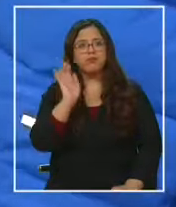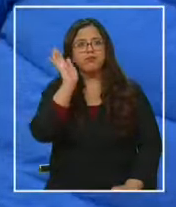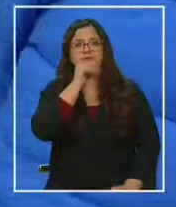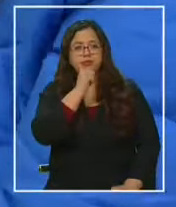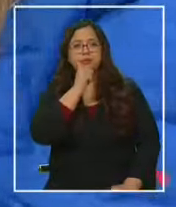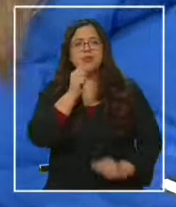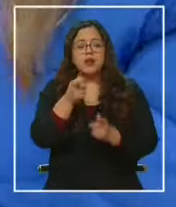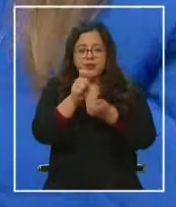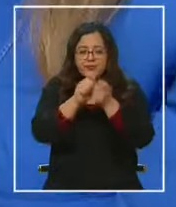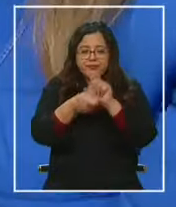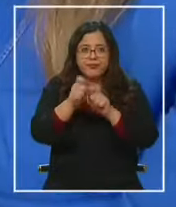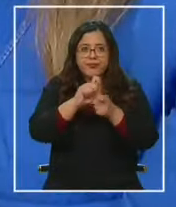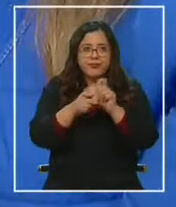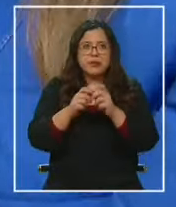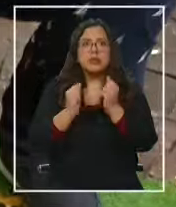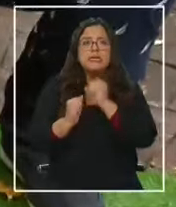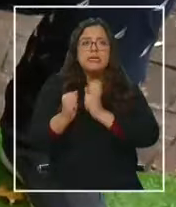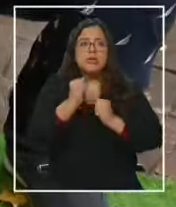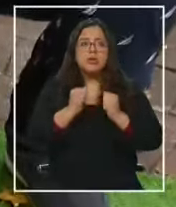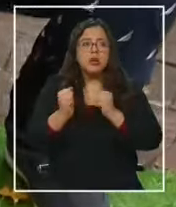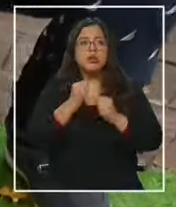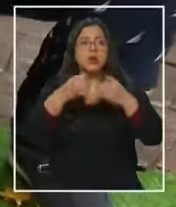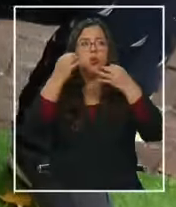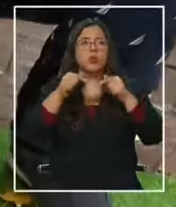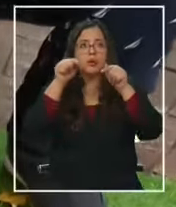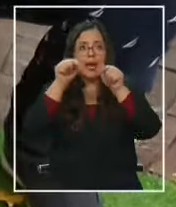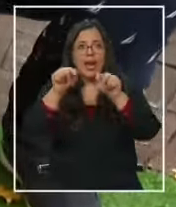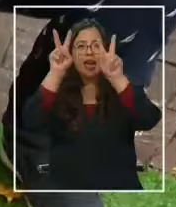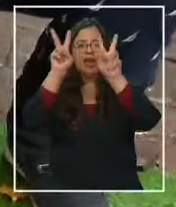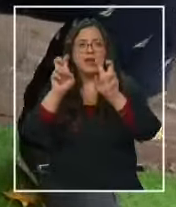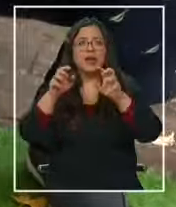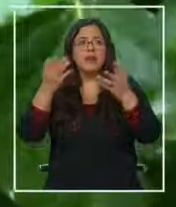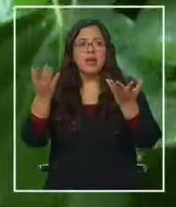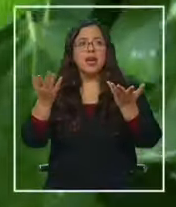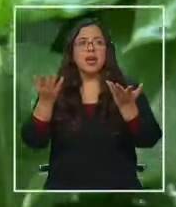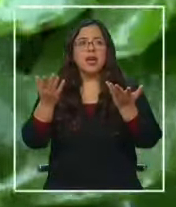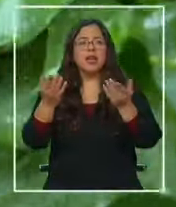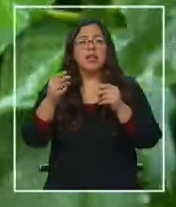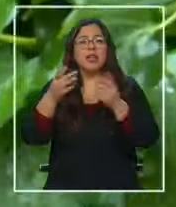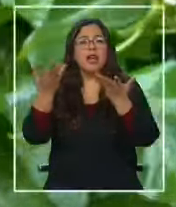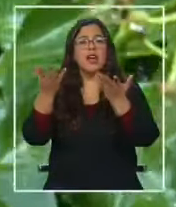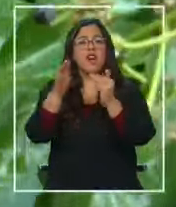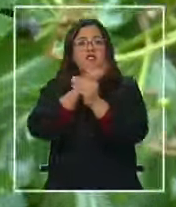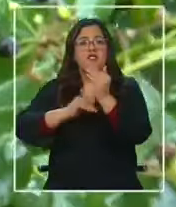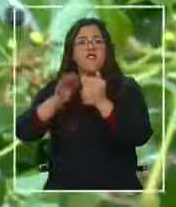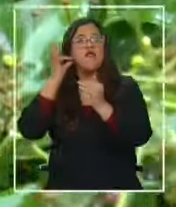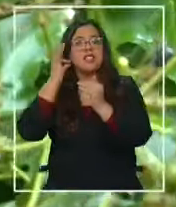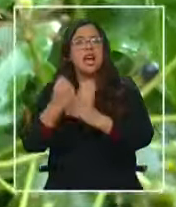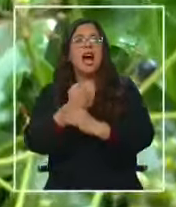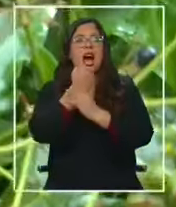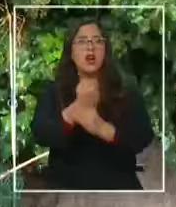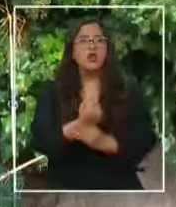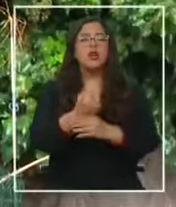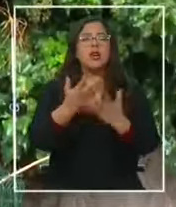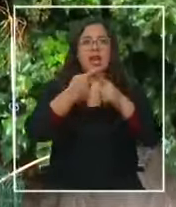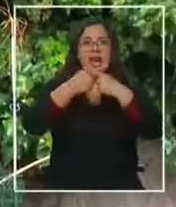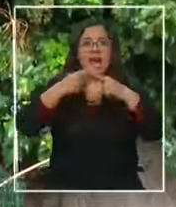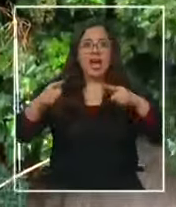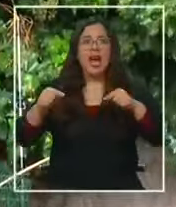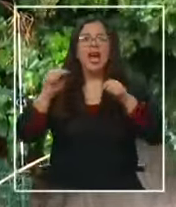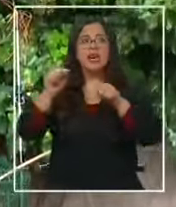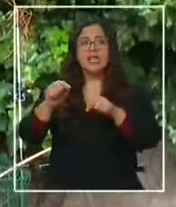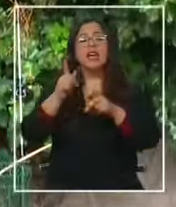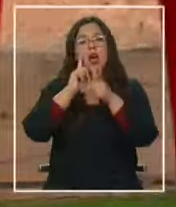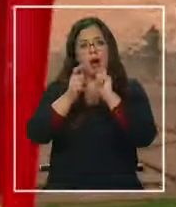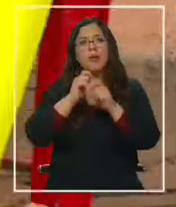forma artesanal y ante la desesperación, montó este sistema en el que su vecina le comparte electricidad, consciente del peligro